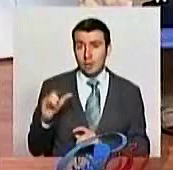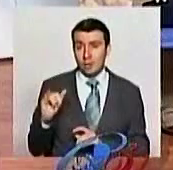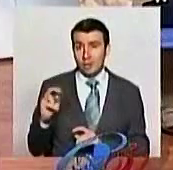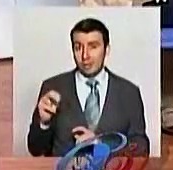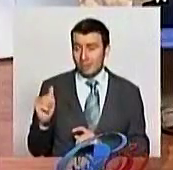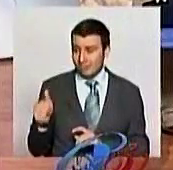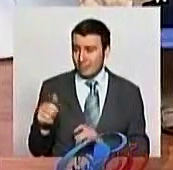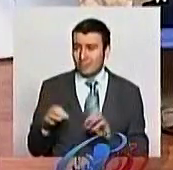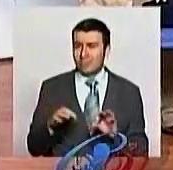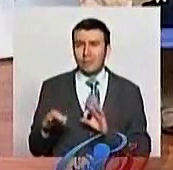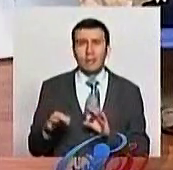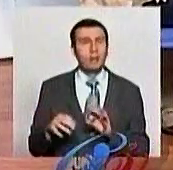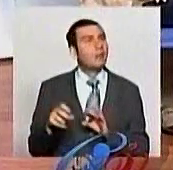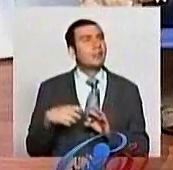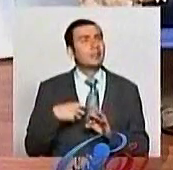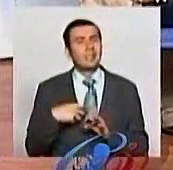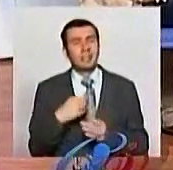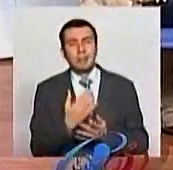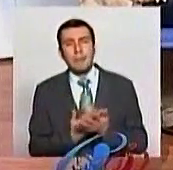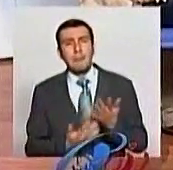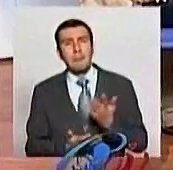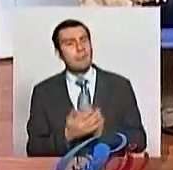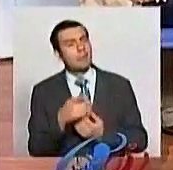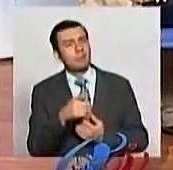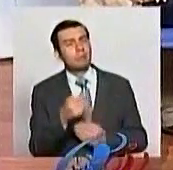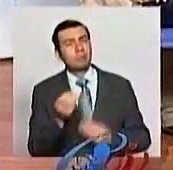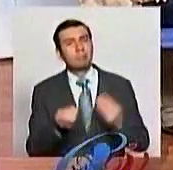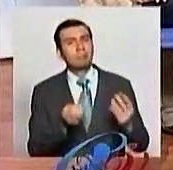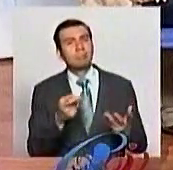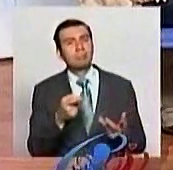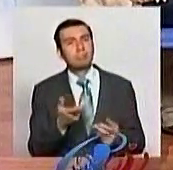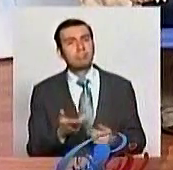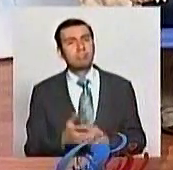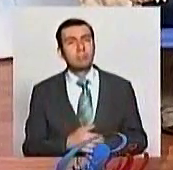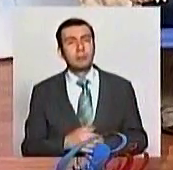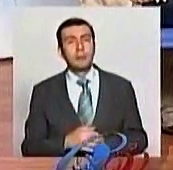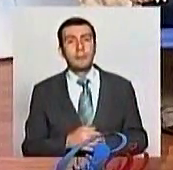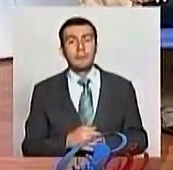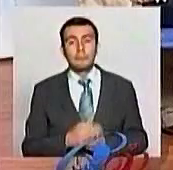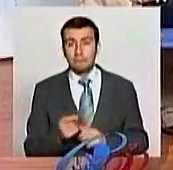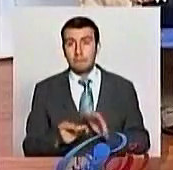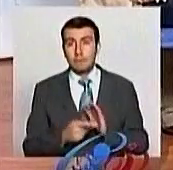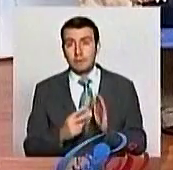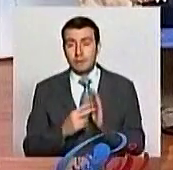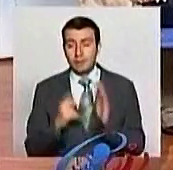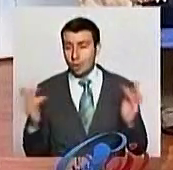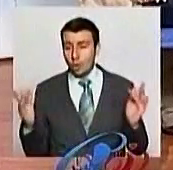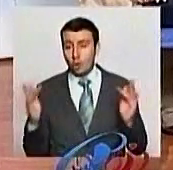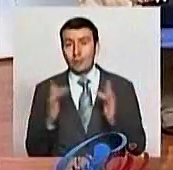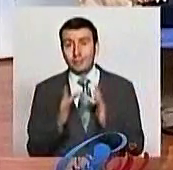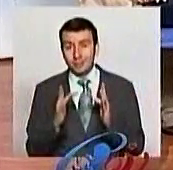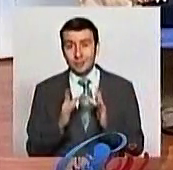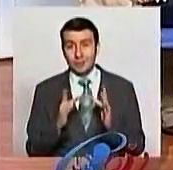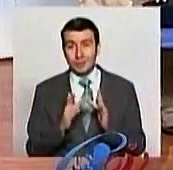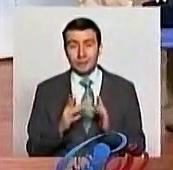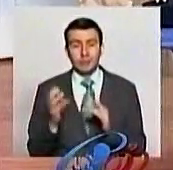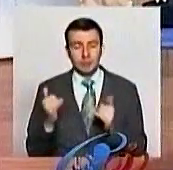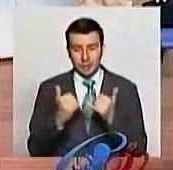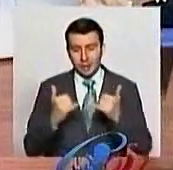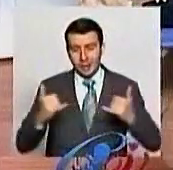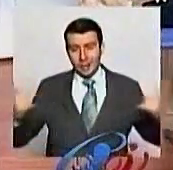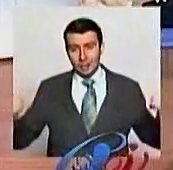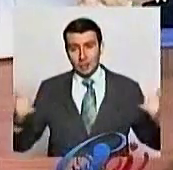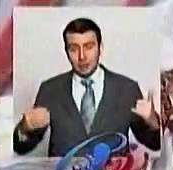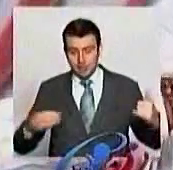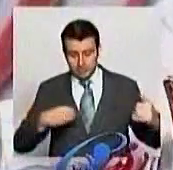tiene en la mano y qué vamos a hacer? Entonces acá, estos son las conexiones, ¿cierto? De los cablecitos que van a ir pegados a